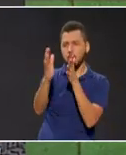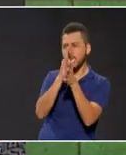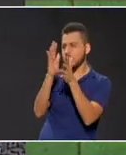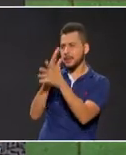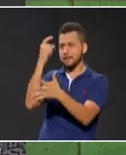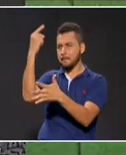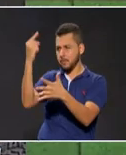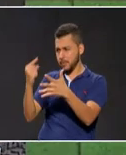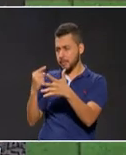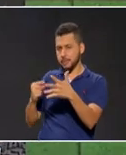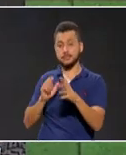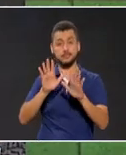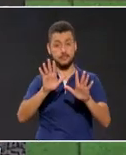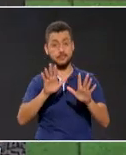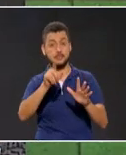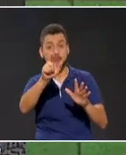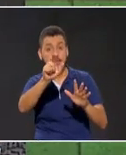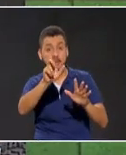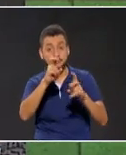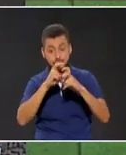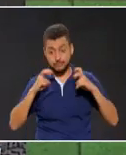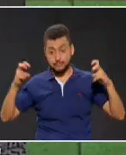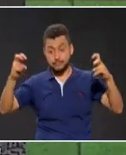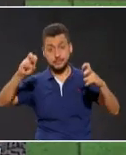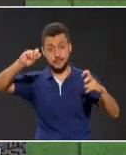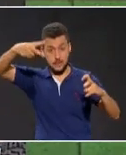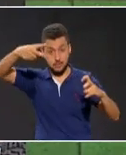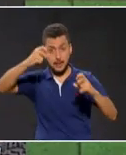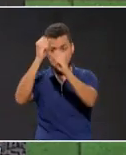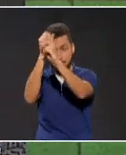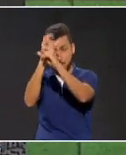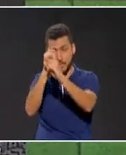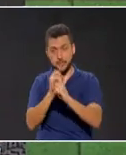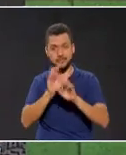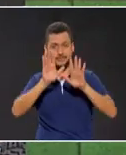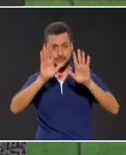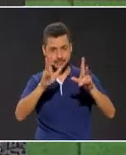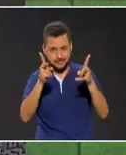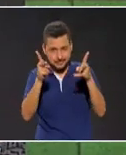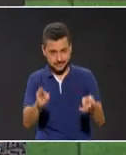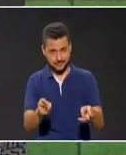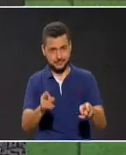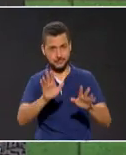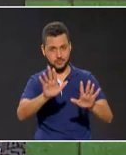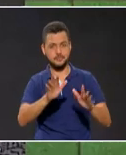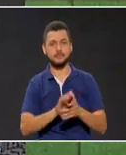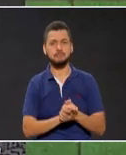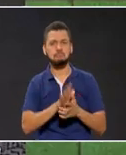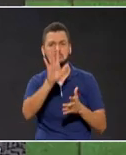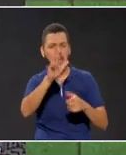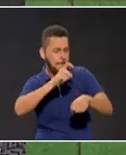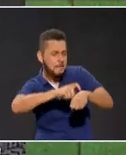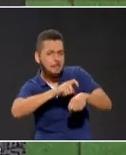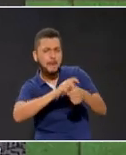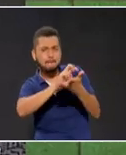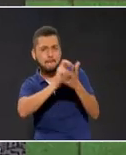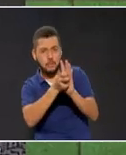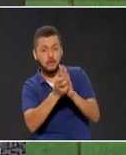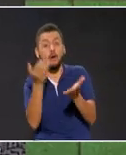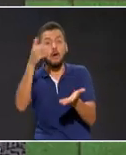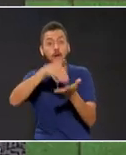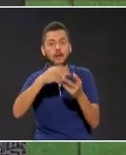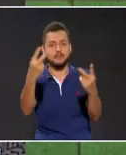viene la segunda tanda de candidatos. Vamos a hacer una pequeña pausa y en segundo regresamos con